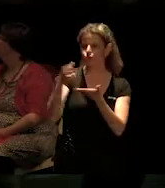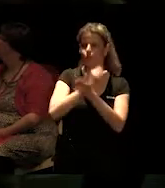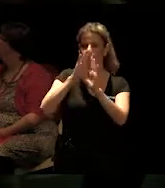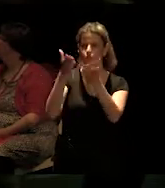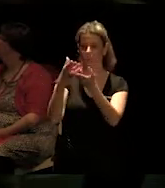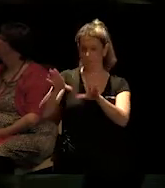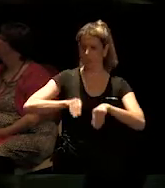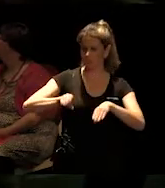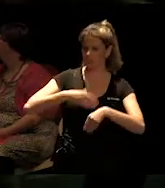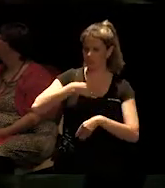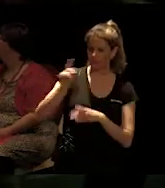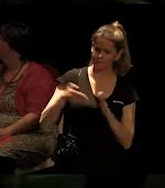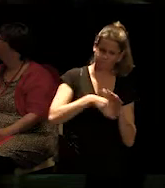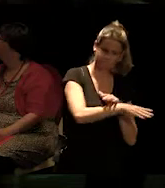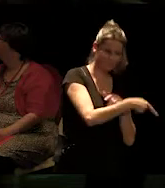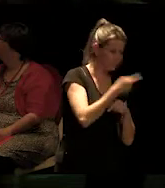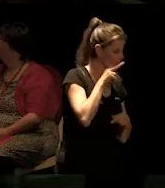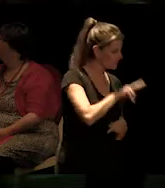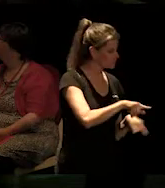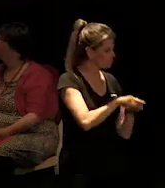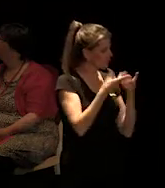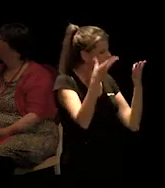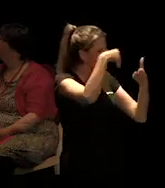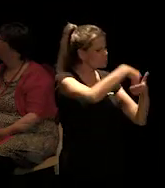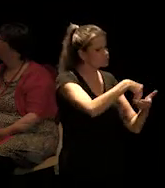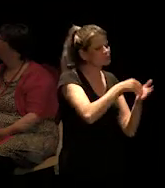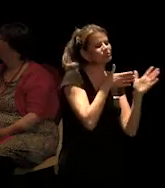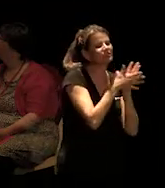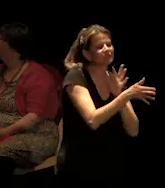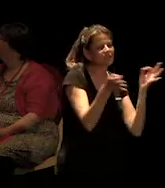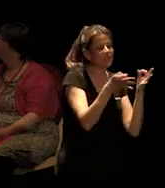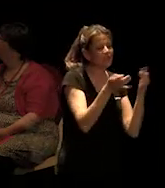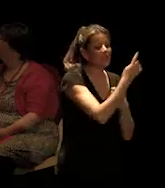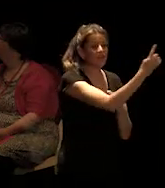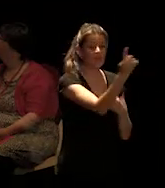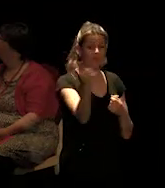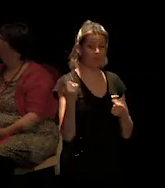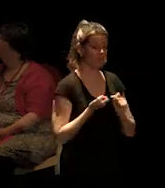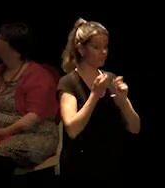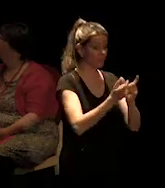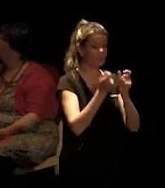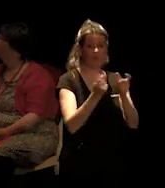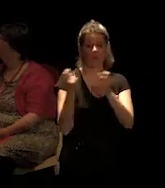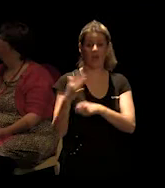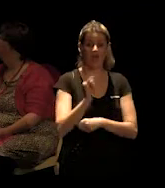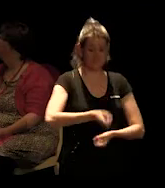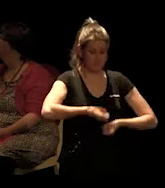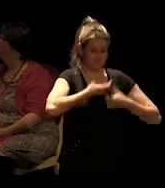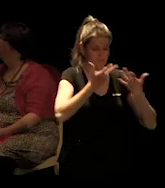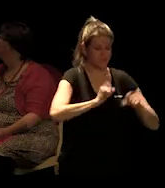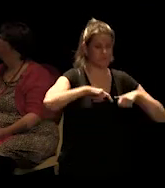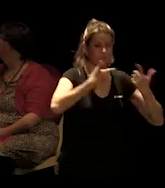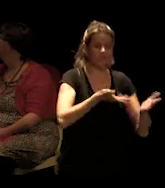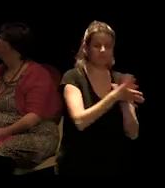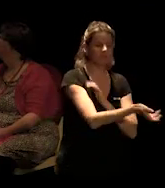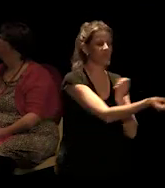pues vas viendo que lo inclusivo significa que cada uno pone lo que tiene. Y cuando tú encuentras al otro y el otro te